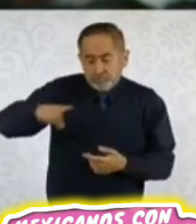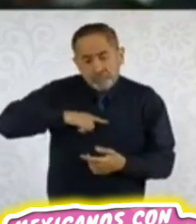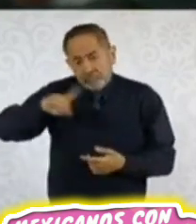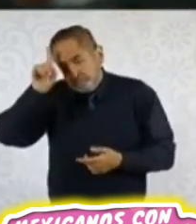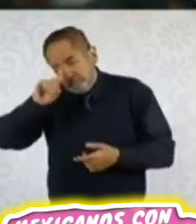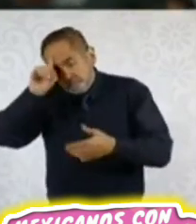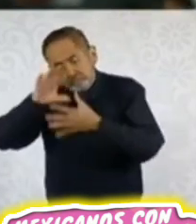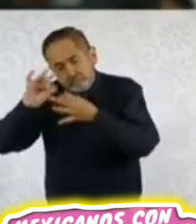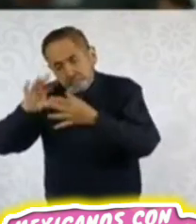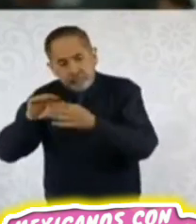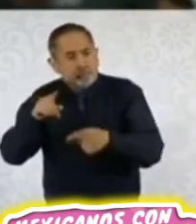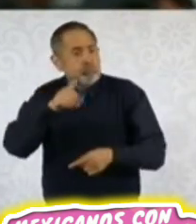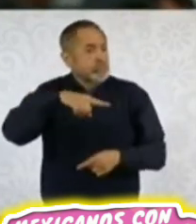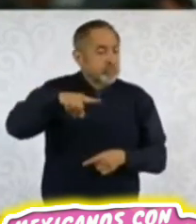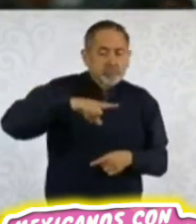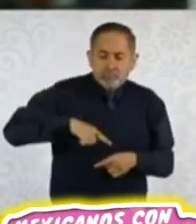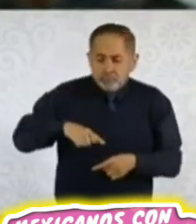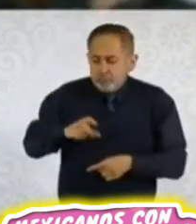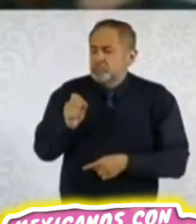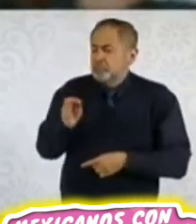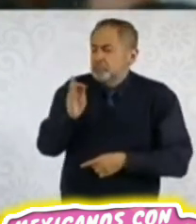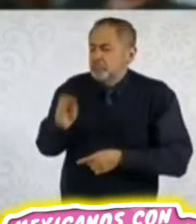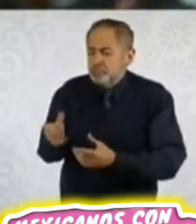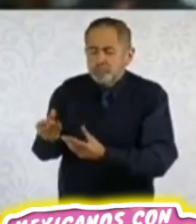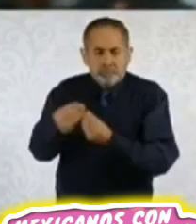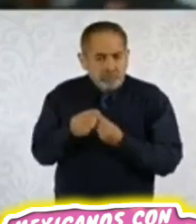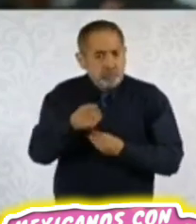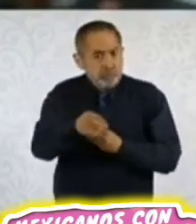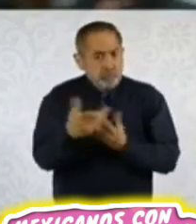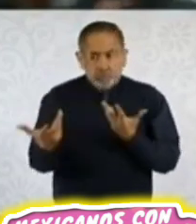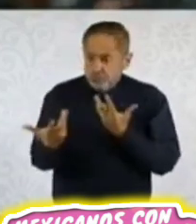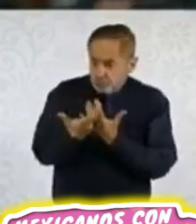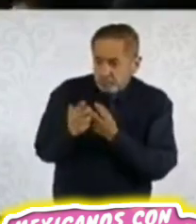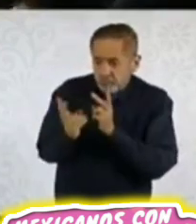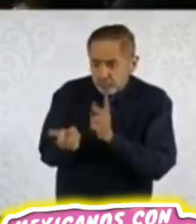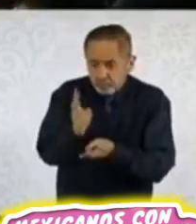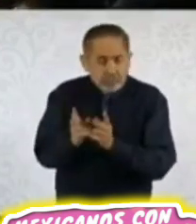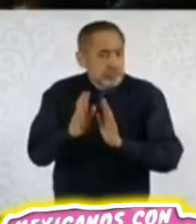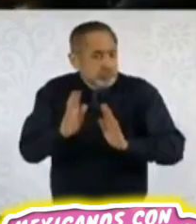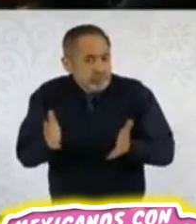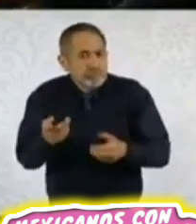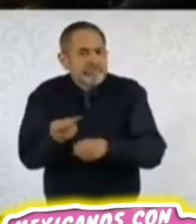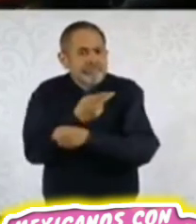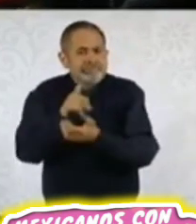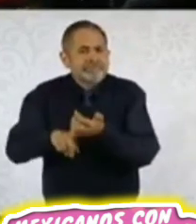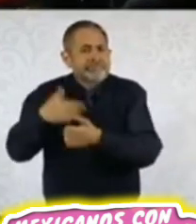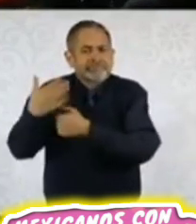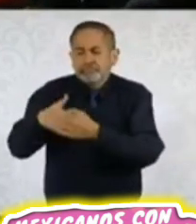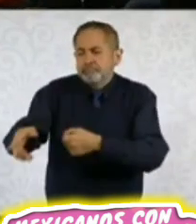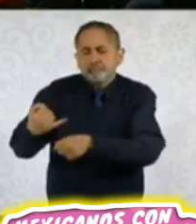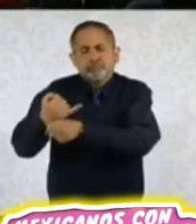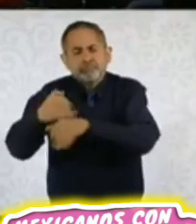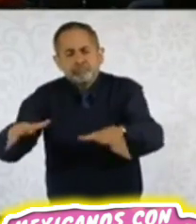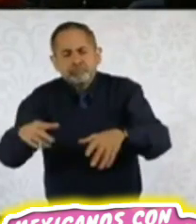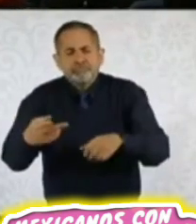que han estado haciendo, si ya los recibió y bueno, qué se va a hacer con estos informes que hicieron